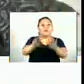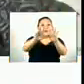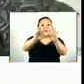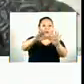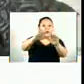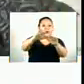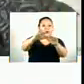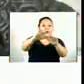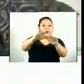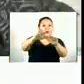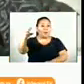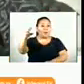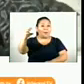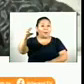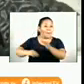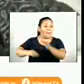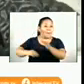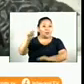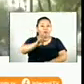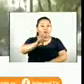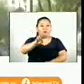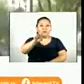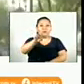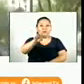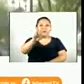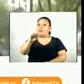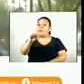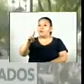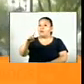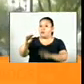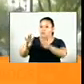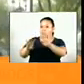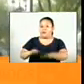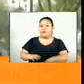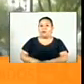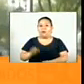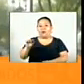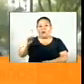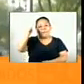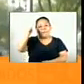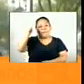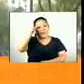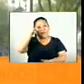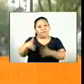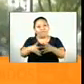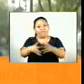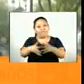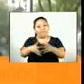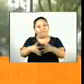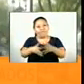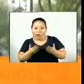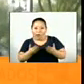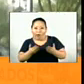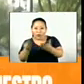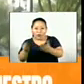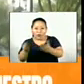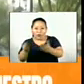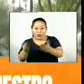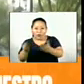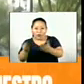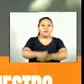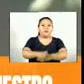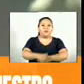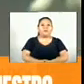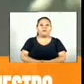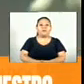más que en 2019 reveló el reporte lo que ha llevado a Estados Unidos a ampliar su programa de reasentamiento compartió